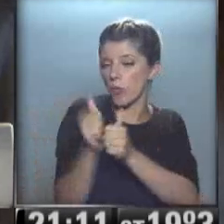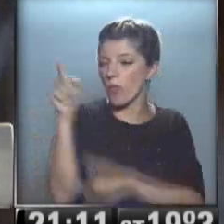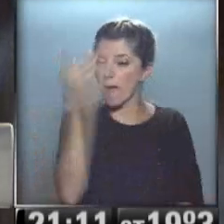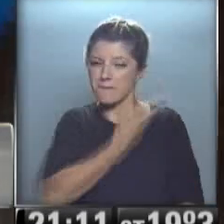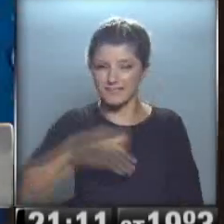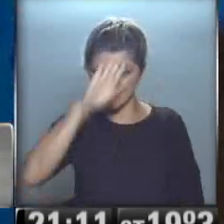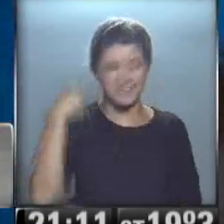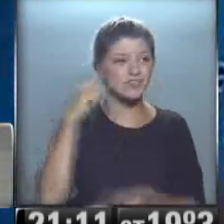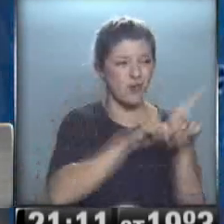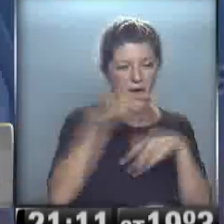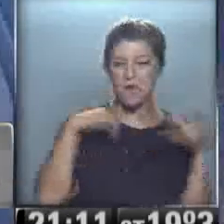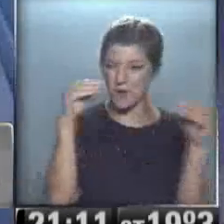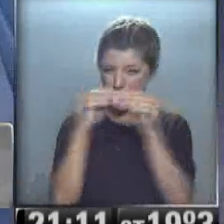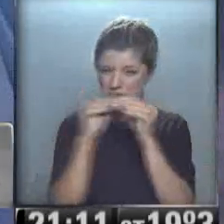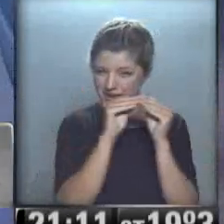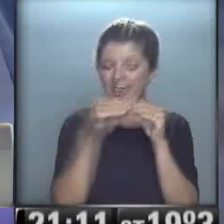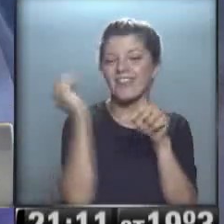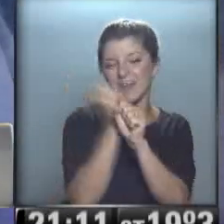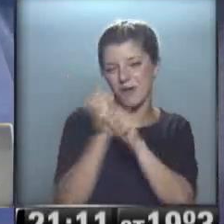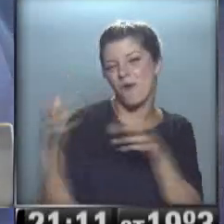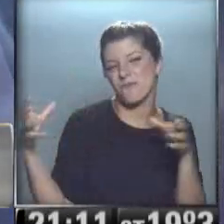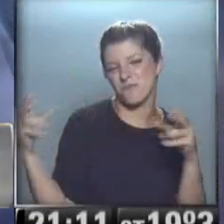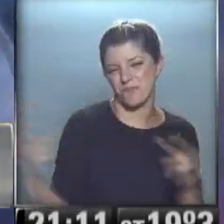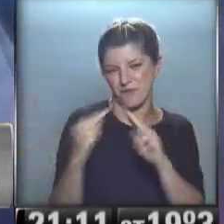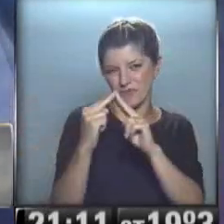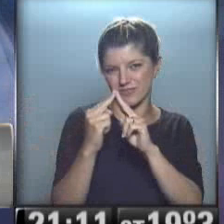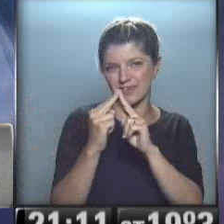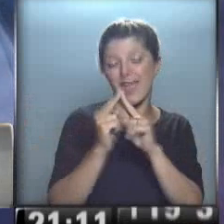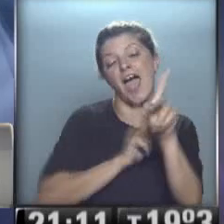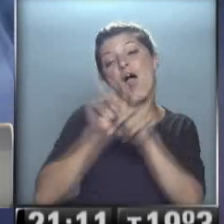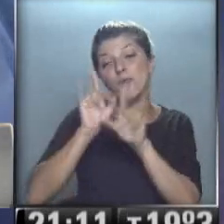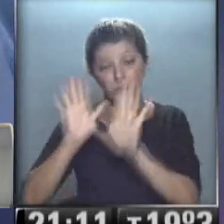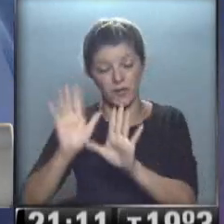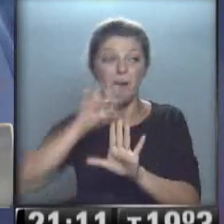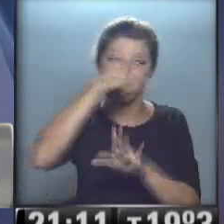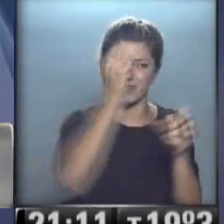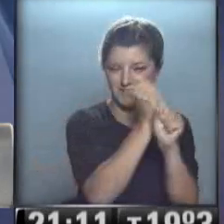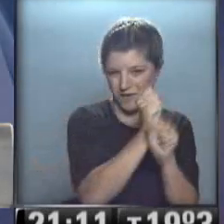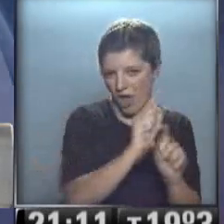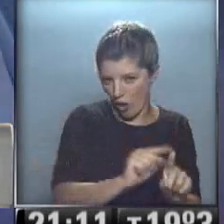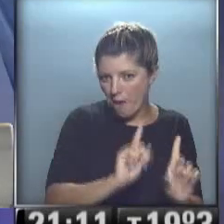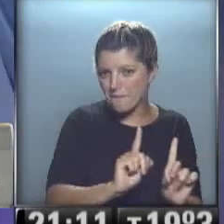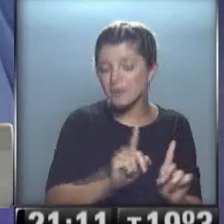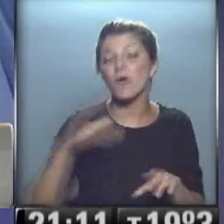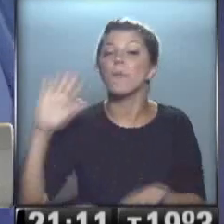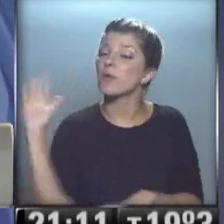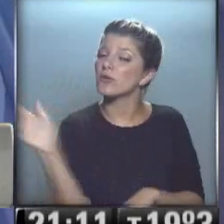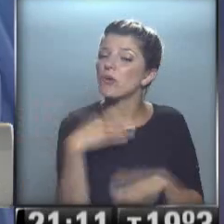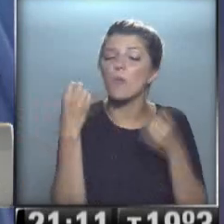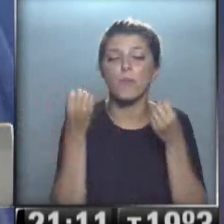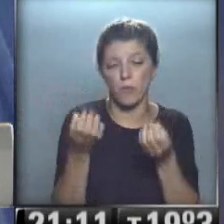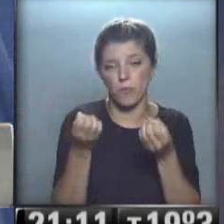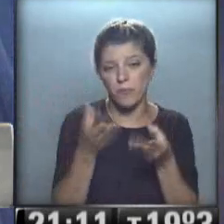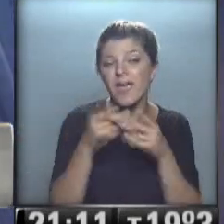con las brujas, con Nora Carpena, Graciela Dufó, con algunas, pues las demás están trabajando. Bueno, todo a favor, todo muy bien y